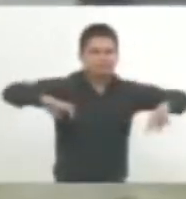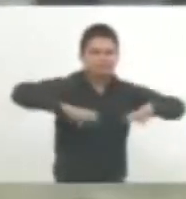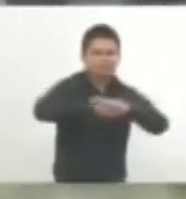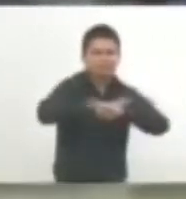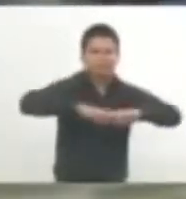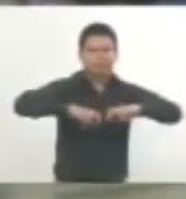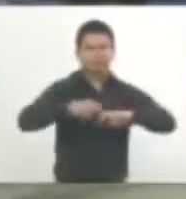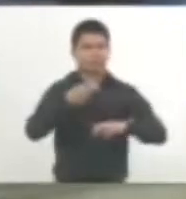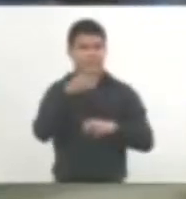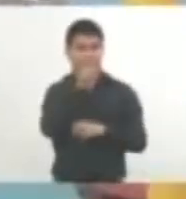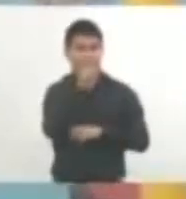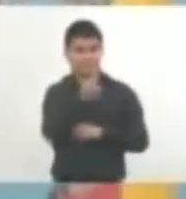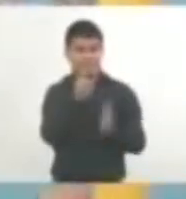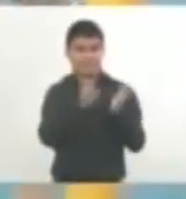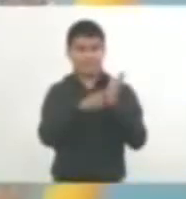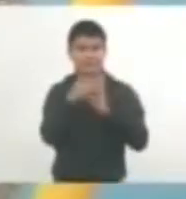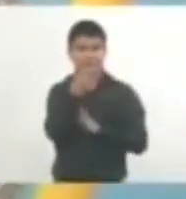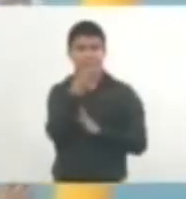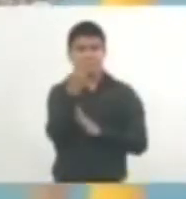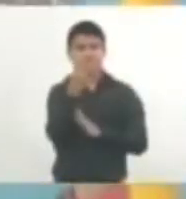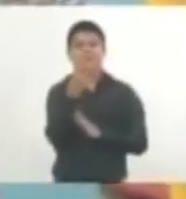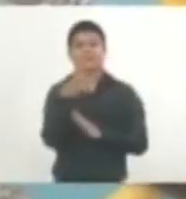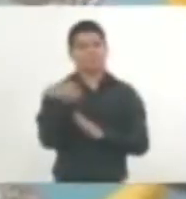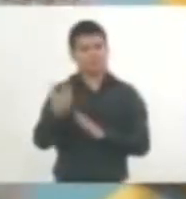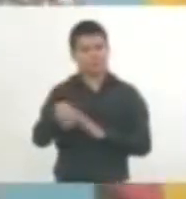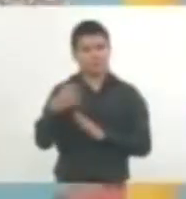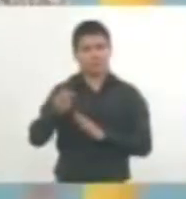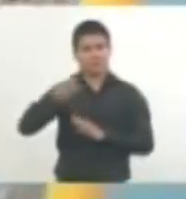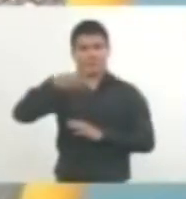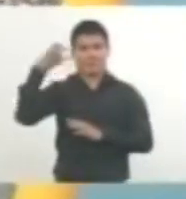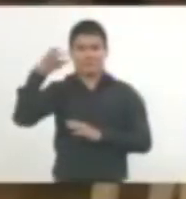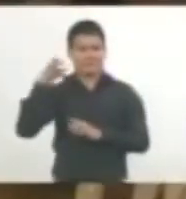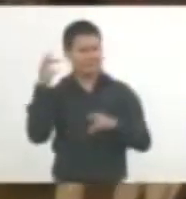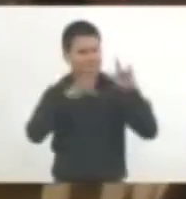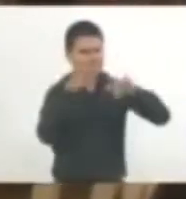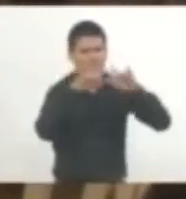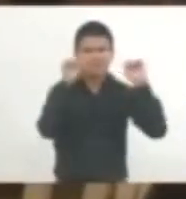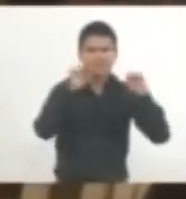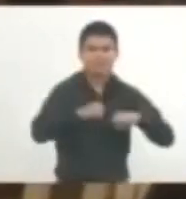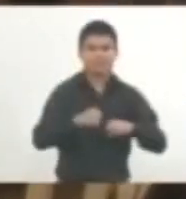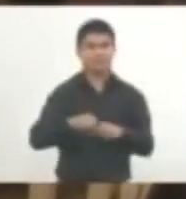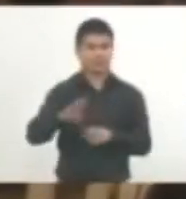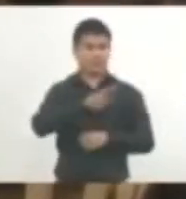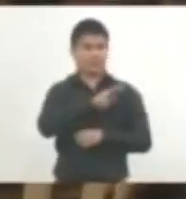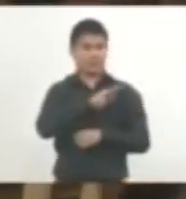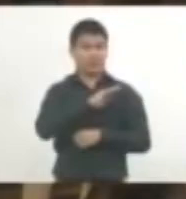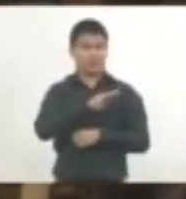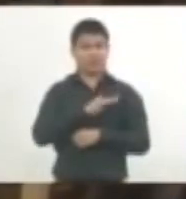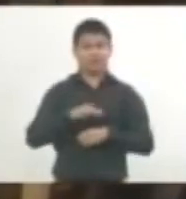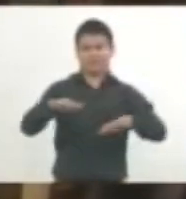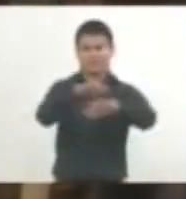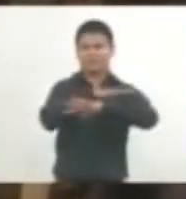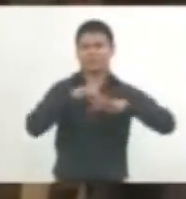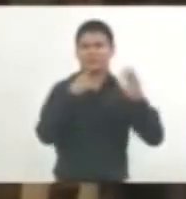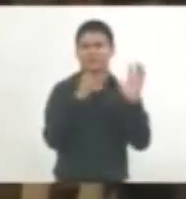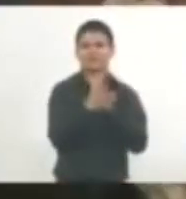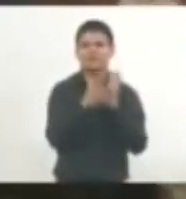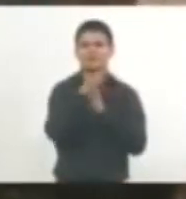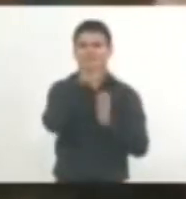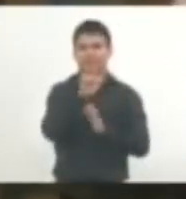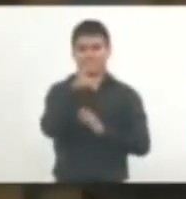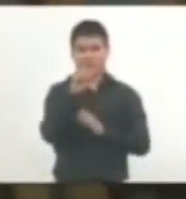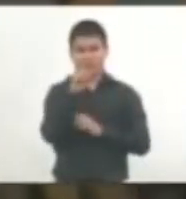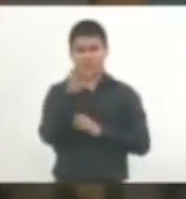más de 1.200 niños de este sector y del municipio de Galapa. En el evento, la alcaldesa encargada de ese municipio, Isabel Acosta